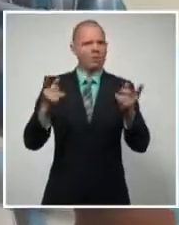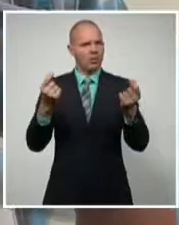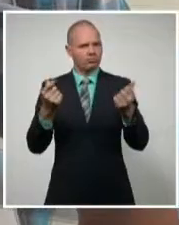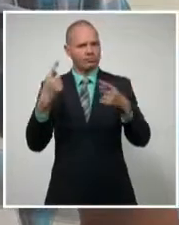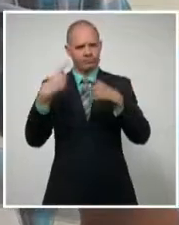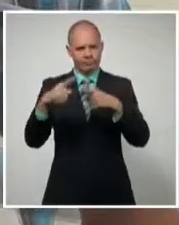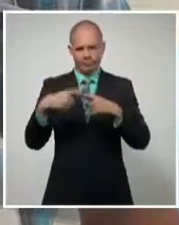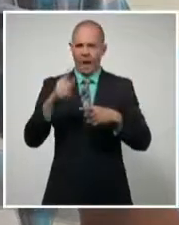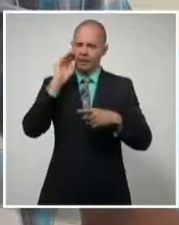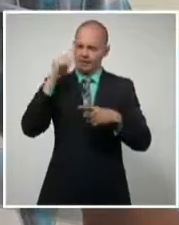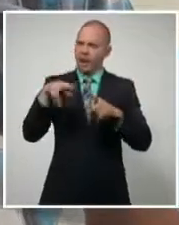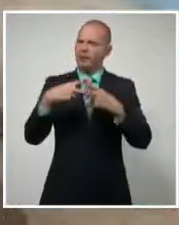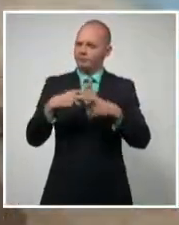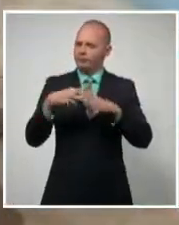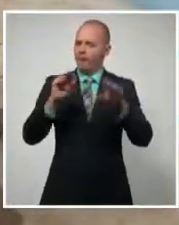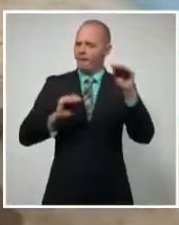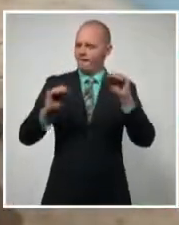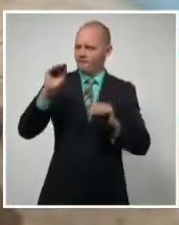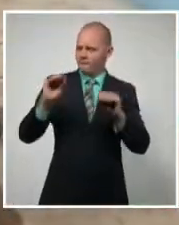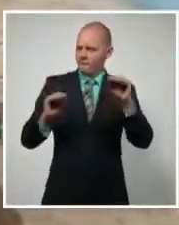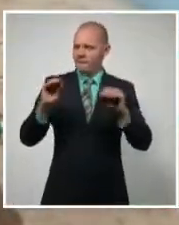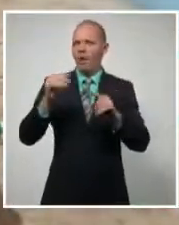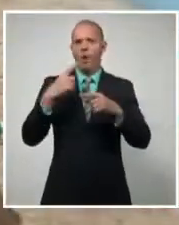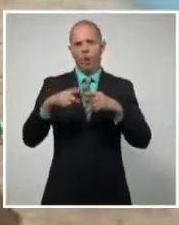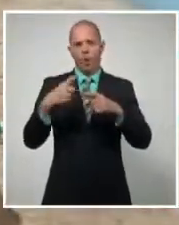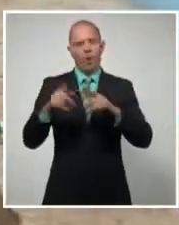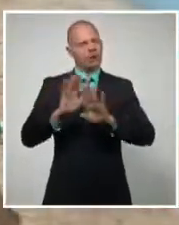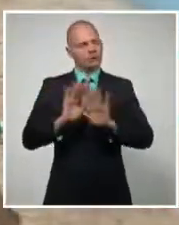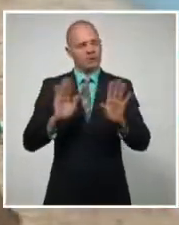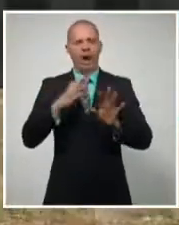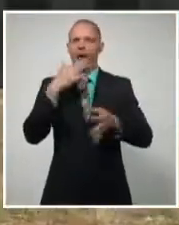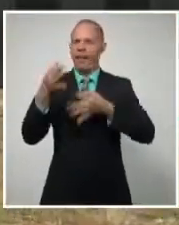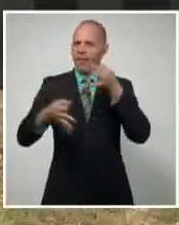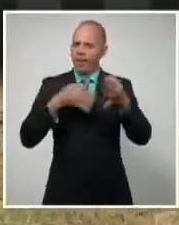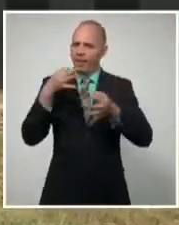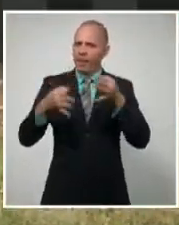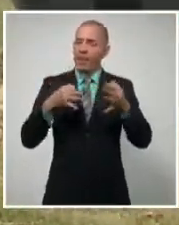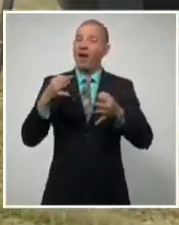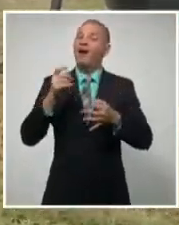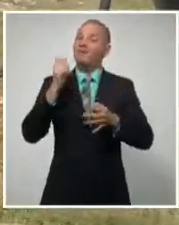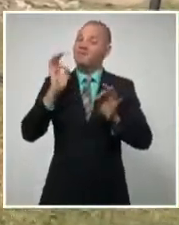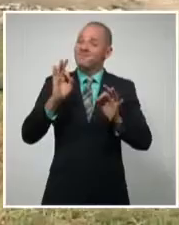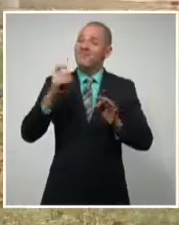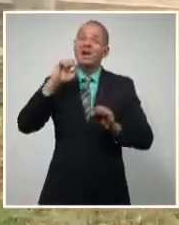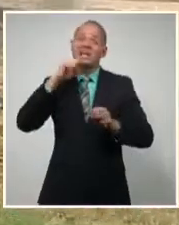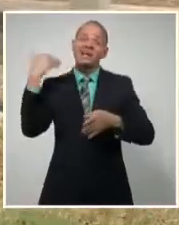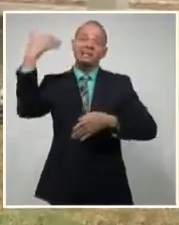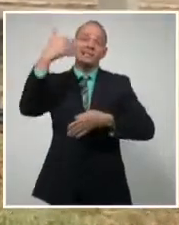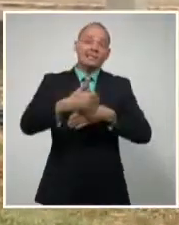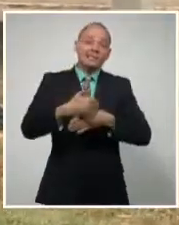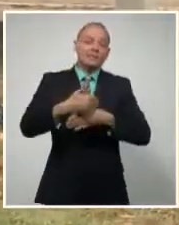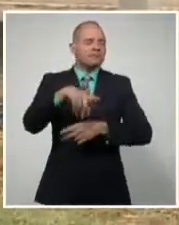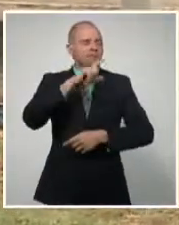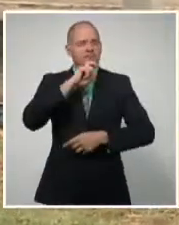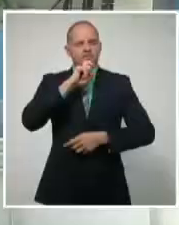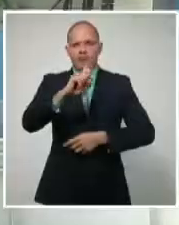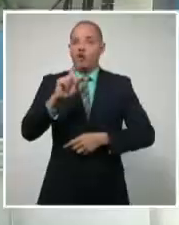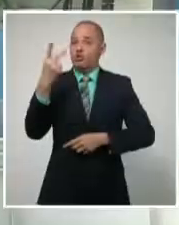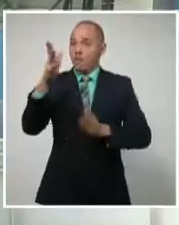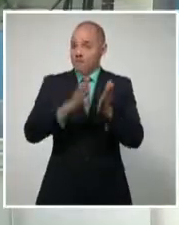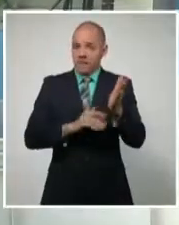el enfrentamiento a la pandemia y bajo condiciones del férreo bloqueo del imperio, en menos de dos meses